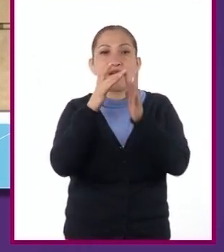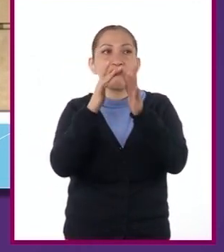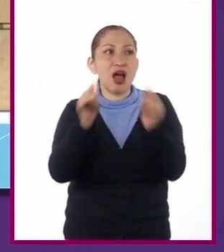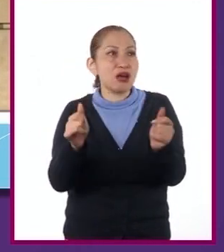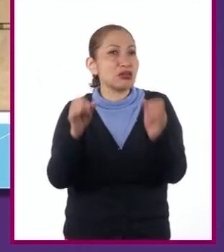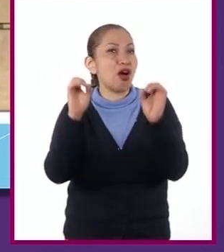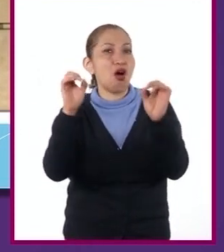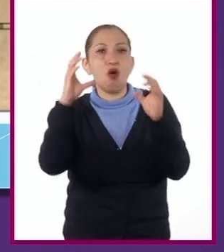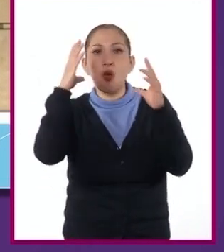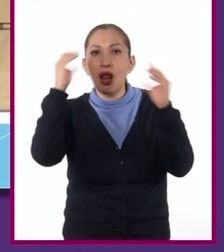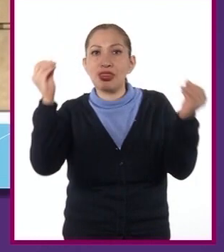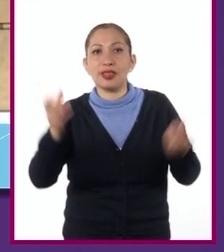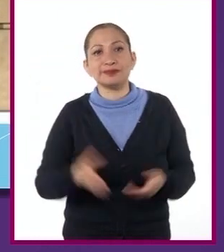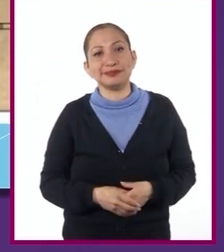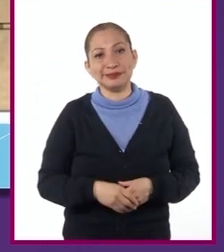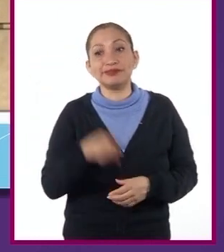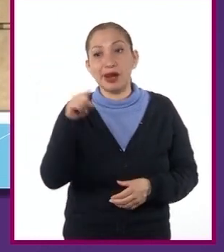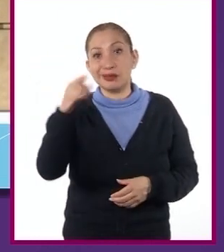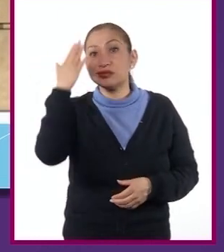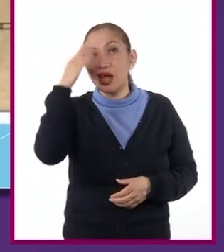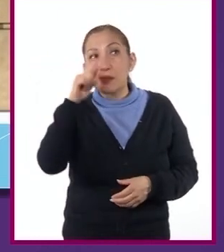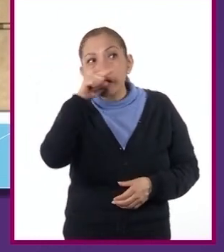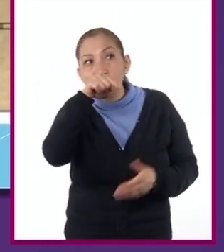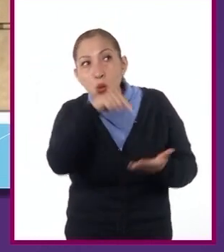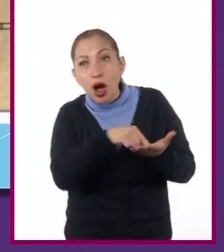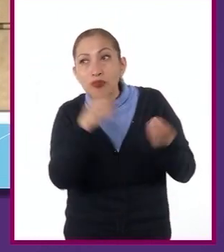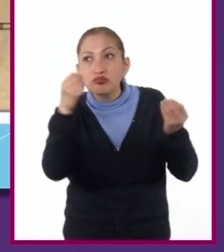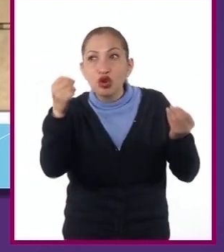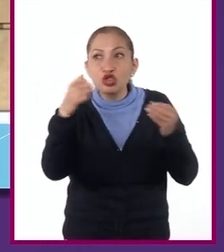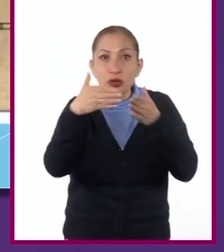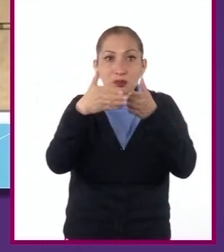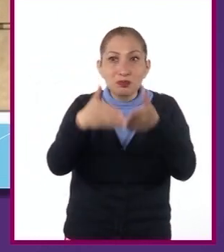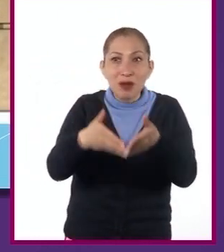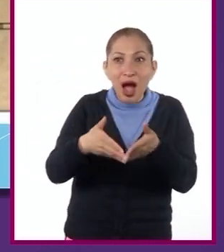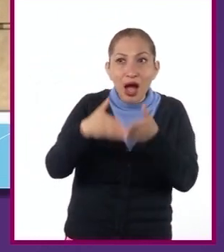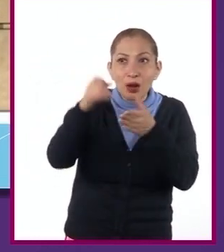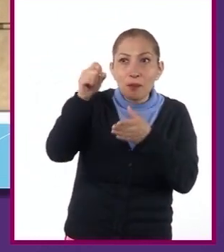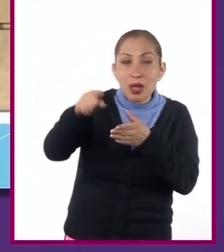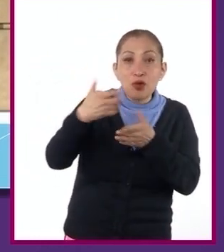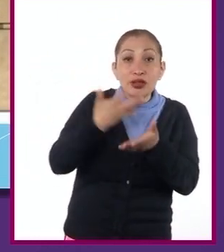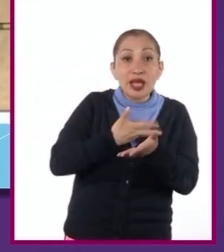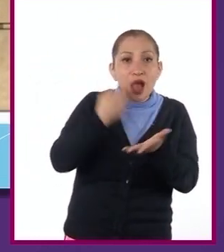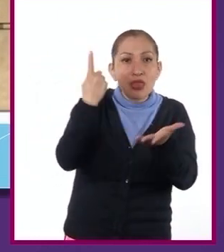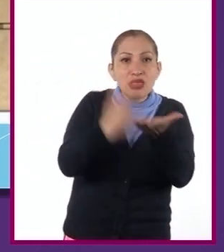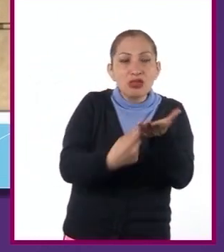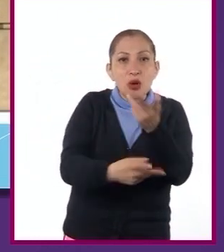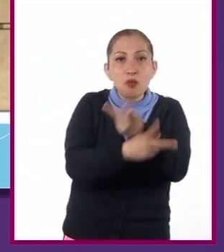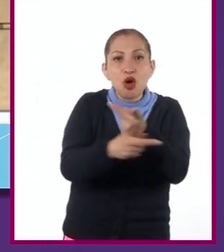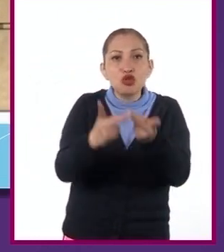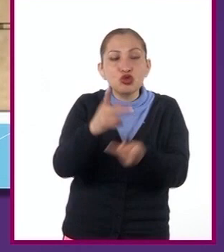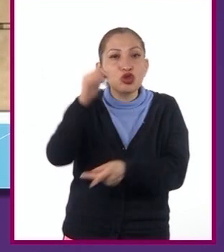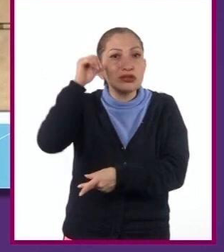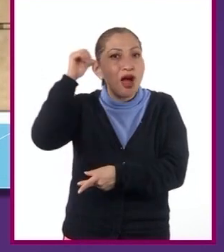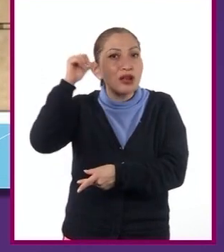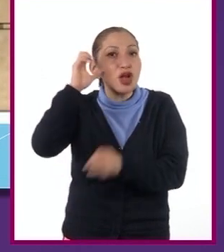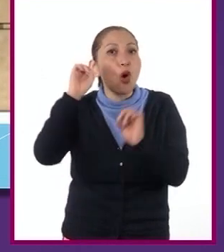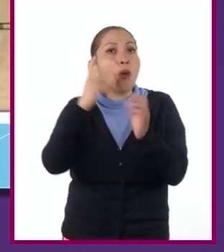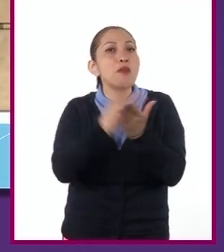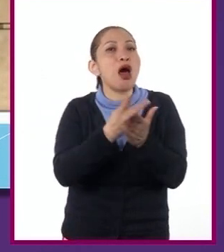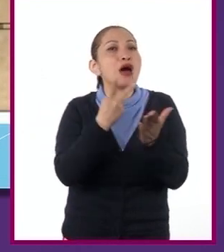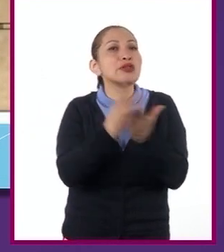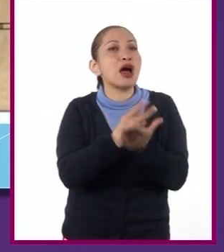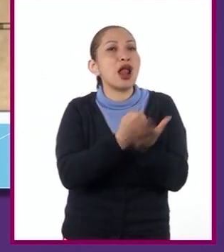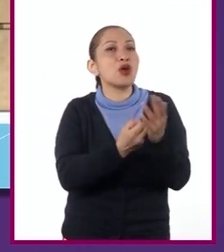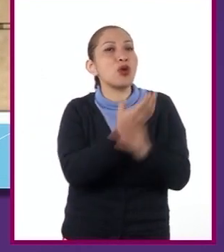franceses y holandeses, ya que se sabía muchas de las embarcaciones iban cargadas de productos asiáticos o de plata